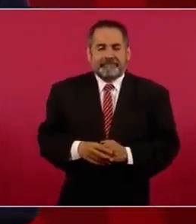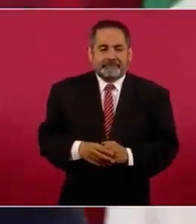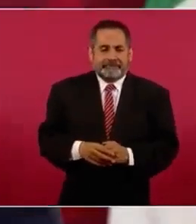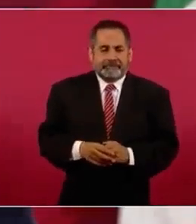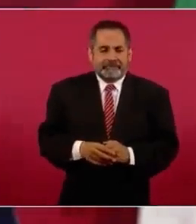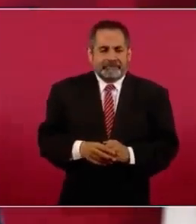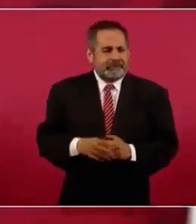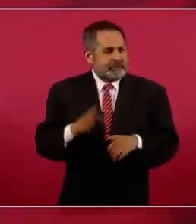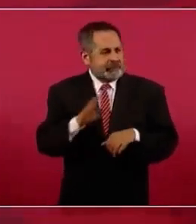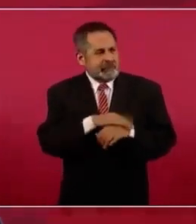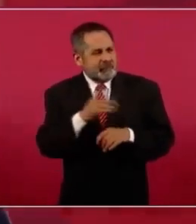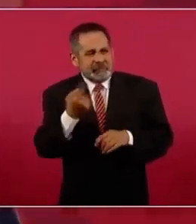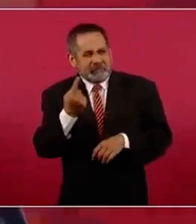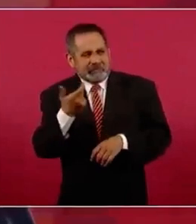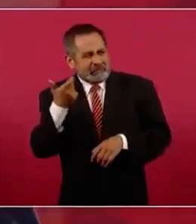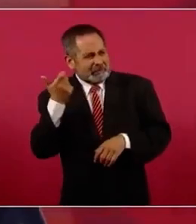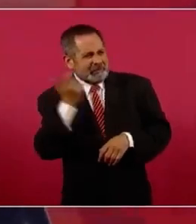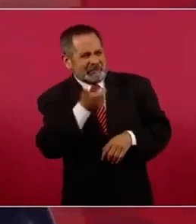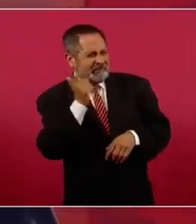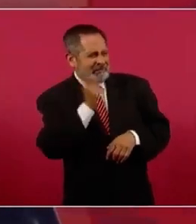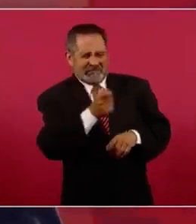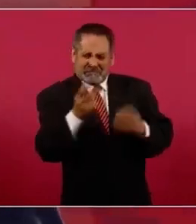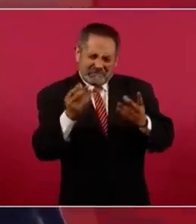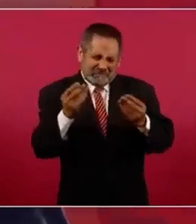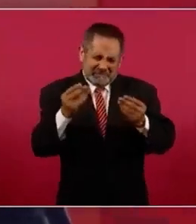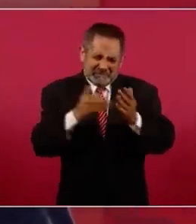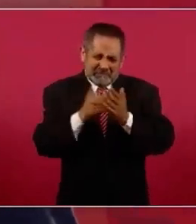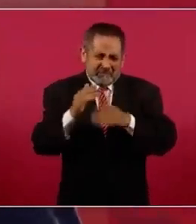¿O por qué le pagan tanto?